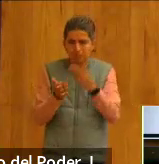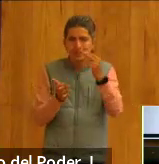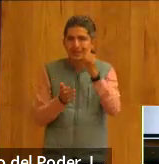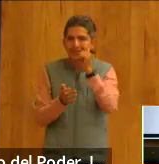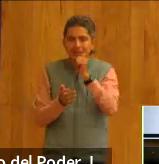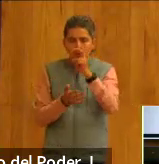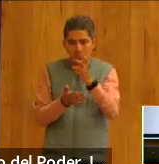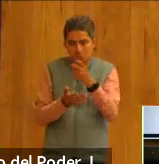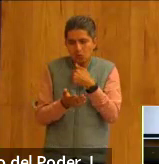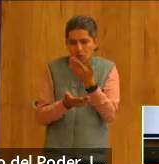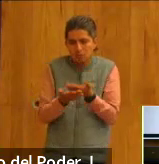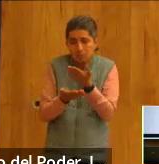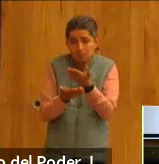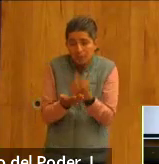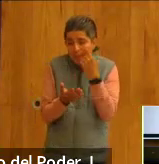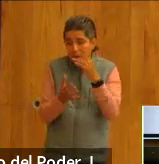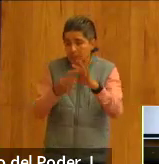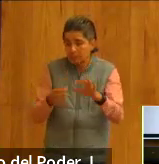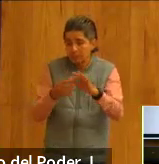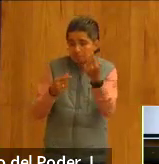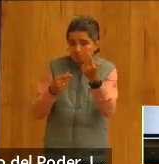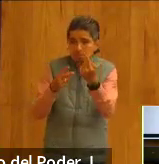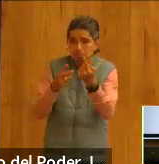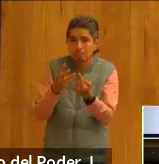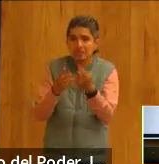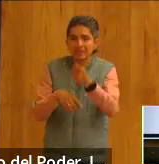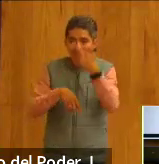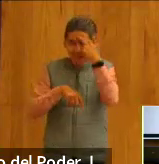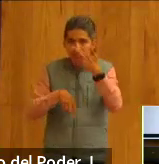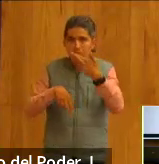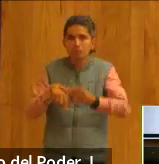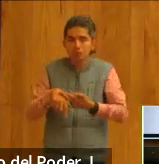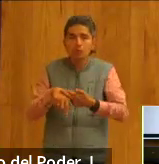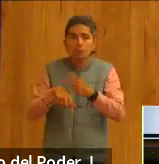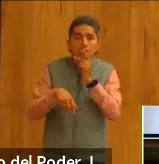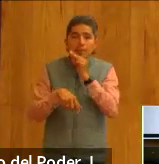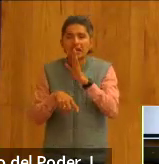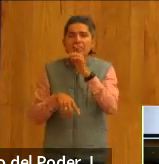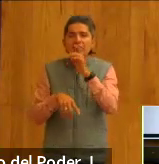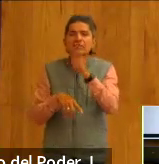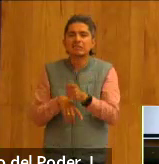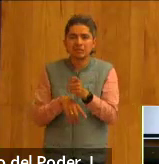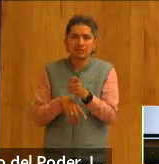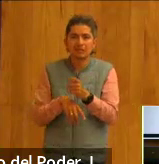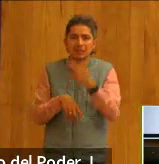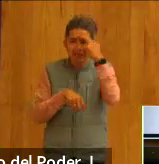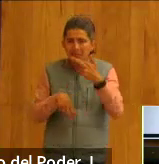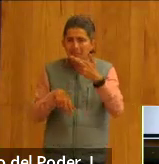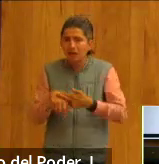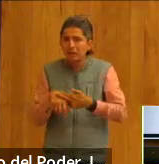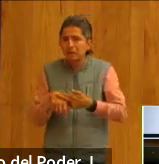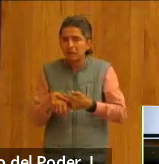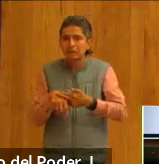de parentalidad, haciéndoles del conocimiento la responsabilidad parental, lo que es. La responsabilidad